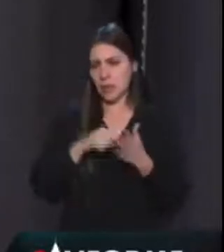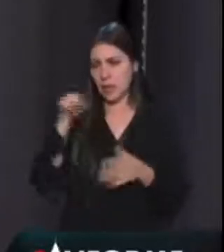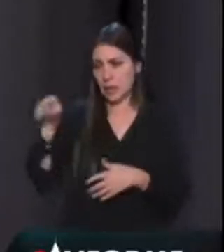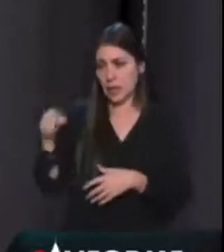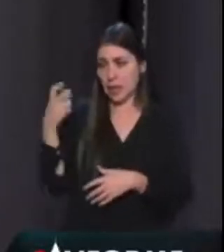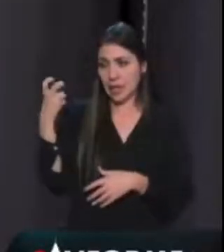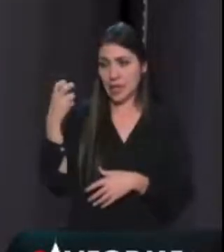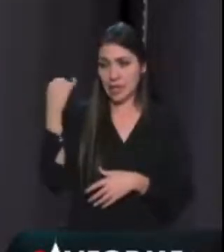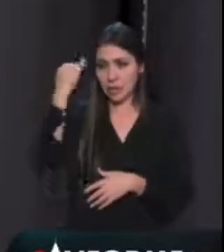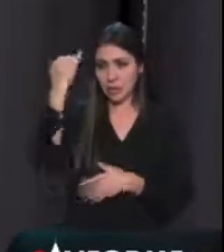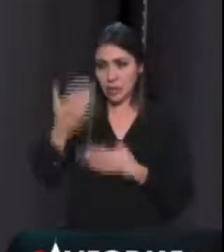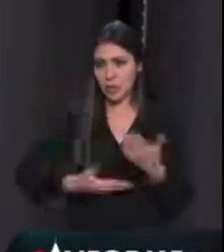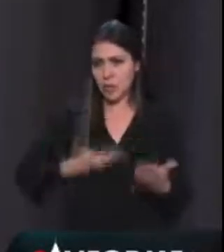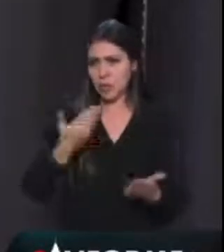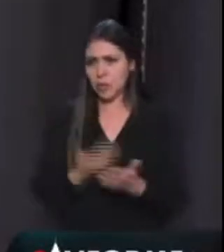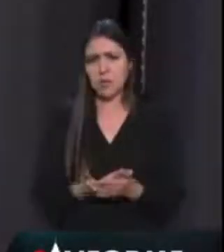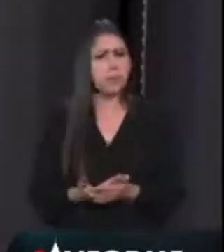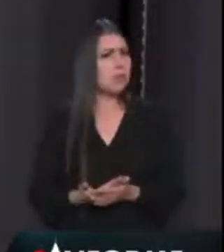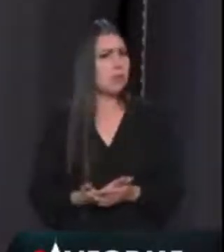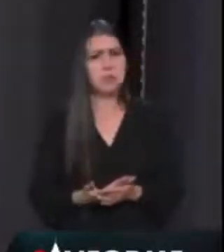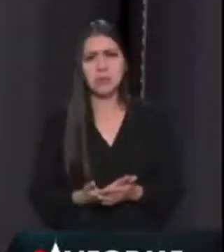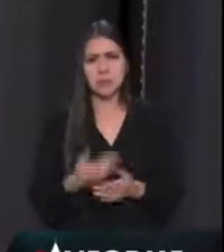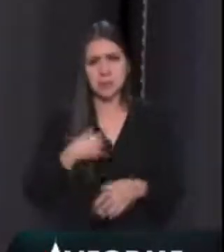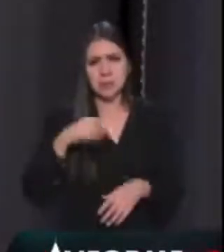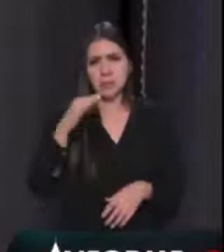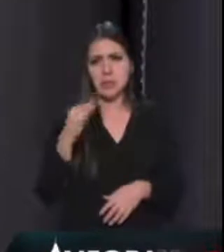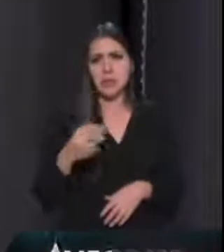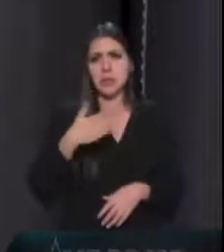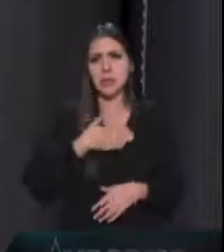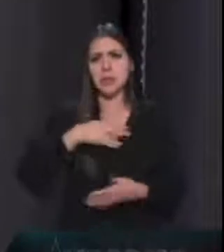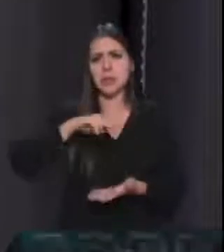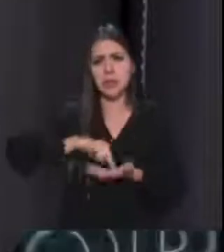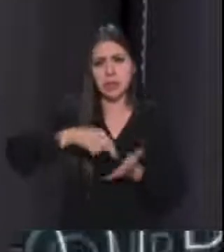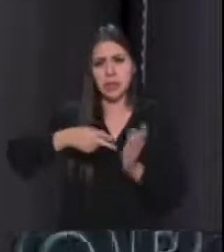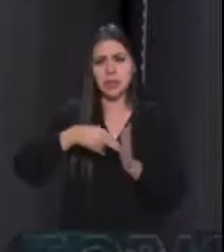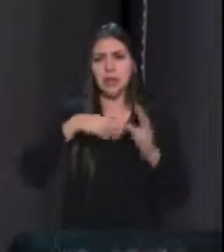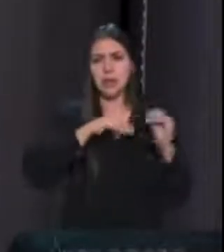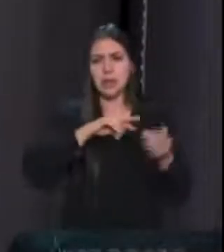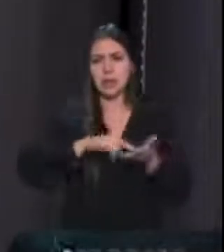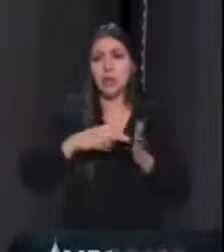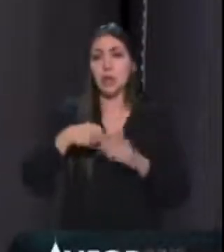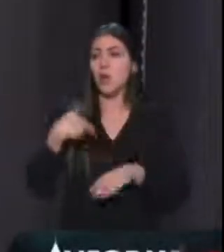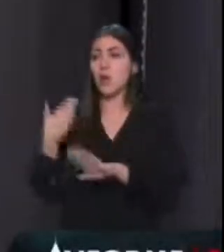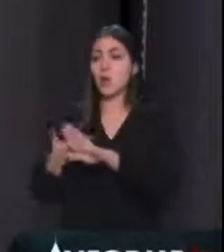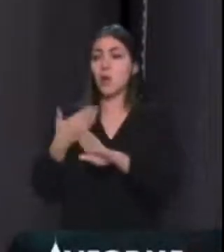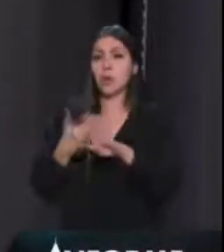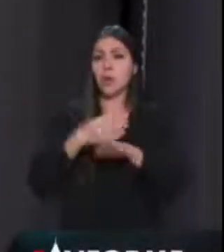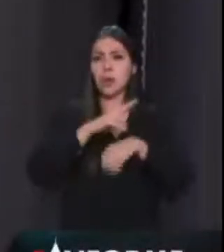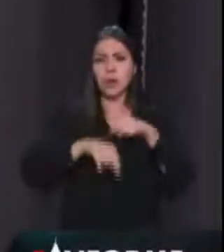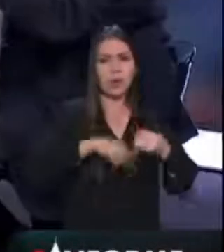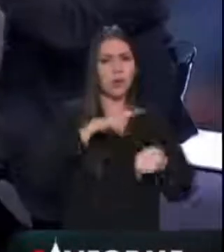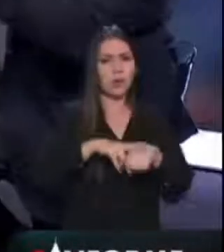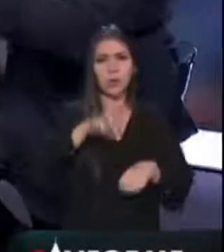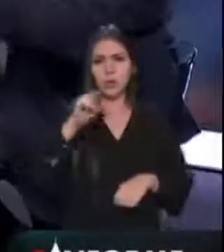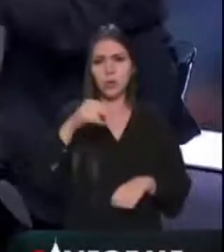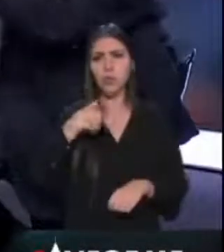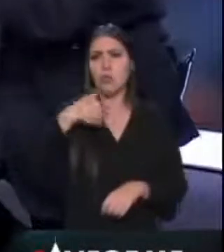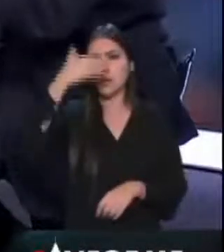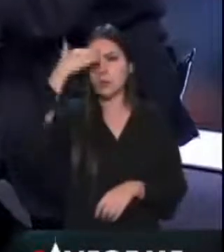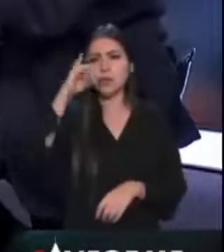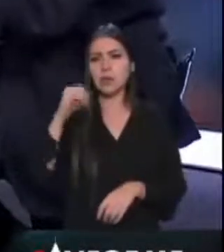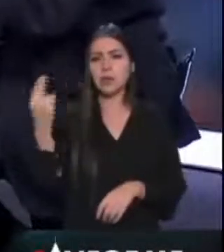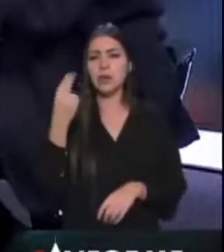Nadie está en contra de las energías alternativas, soy ingeniero, formo ingenieros, sé que tenemos que apostarle a la